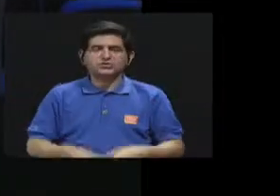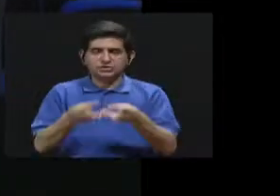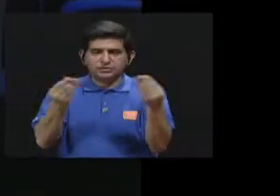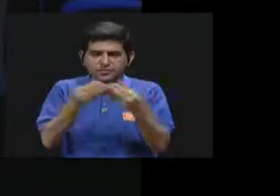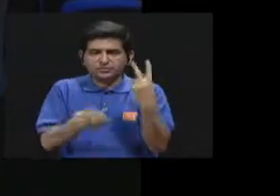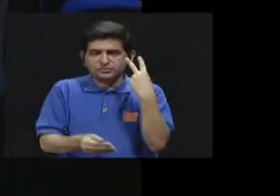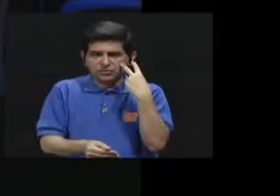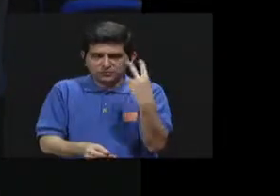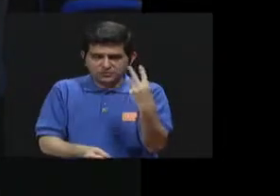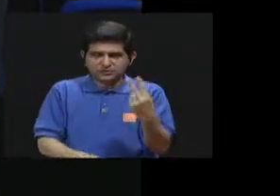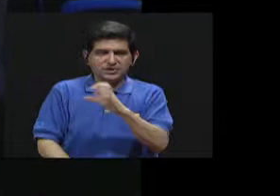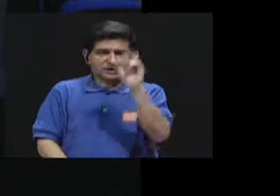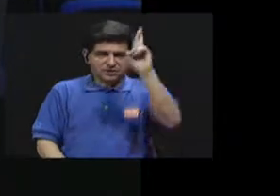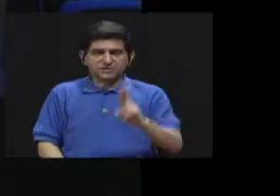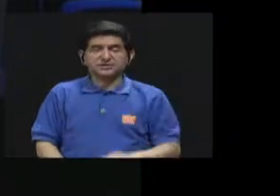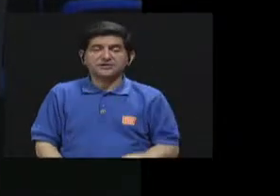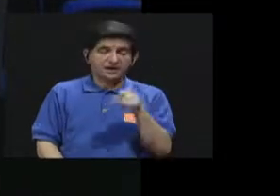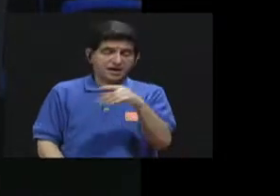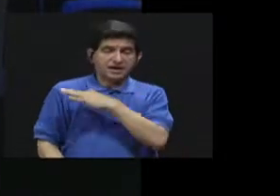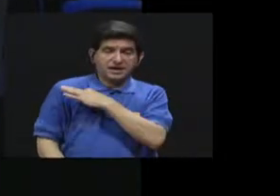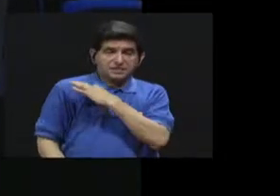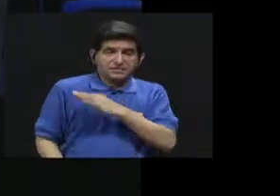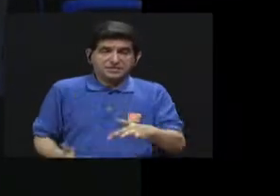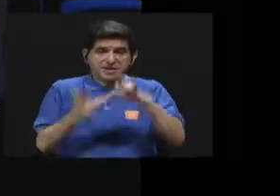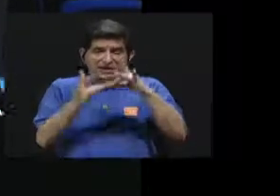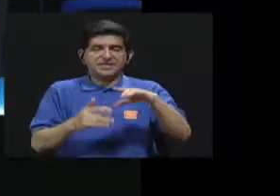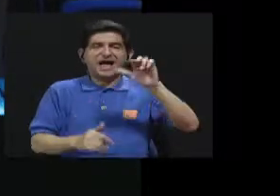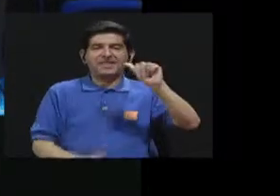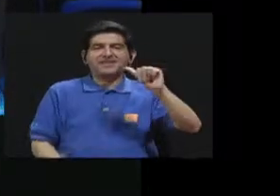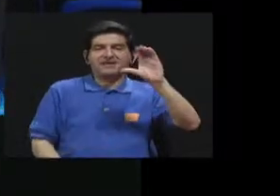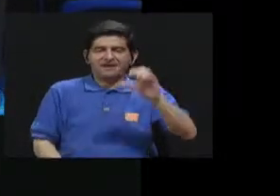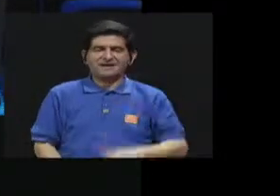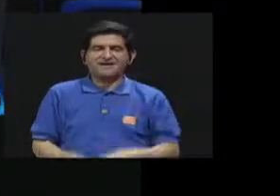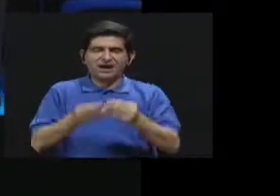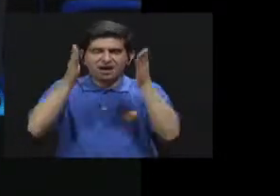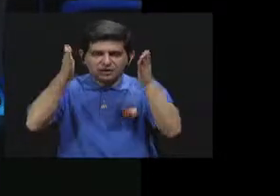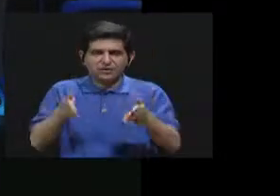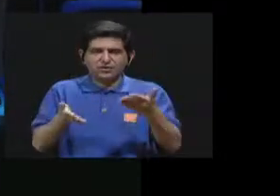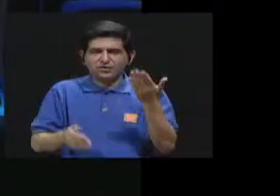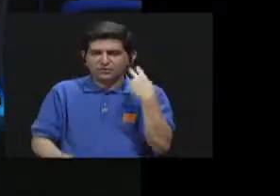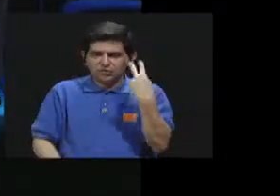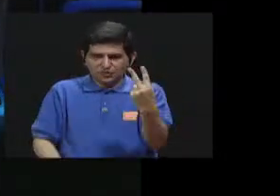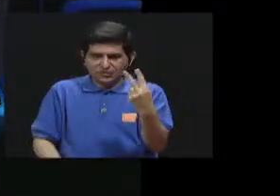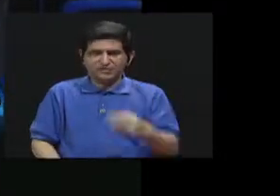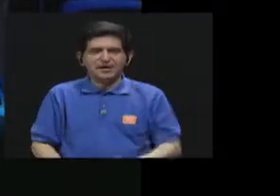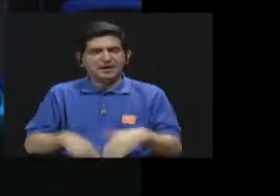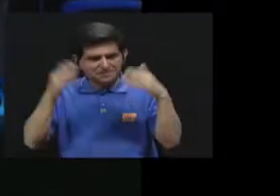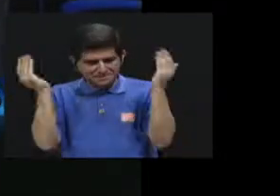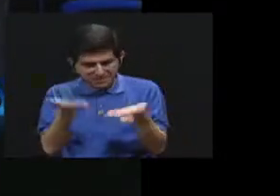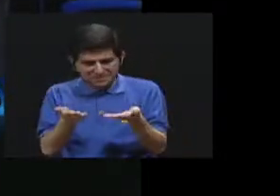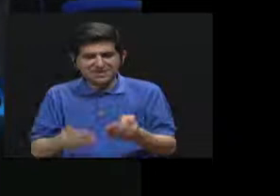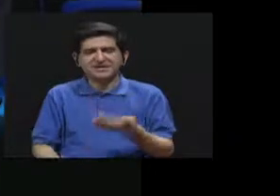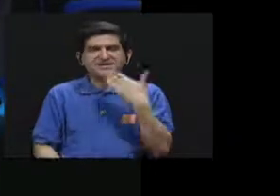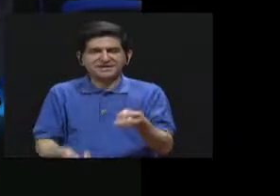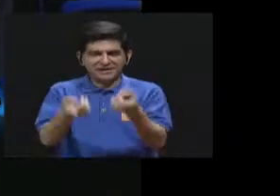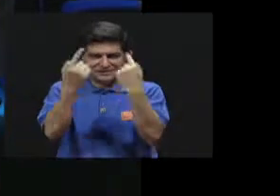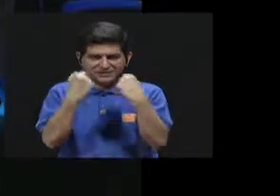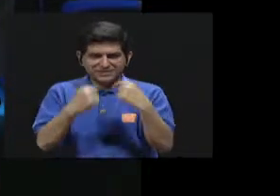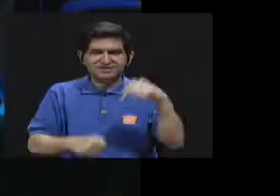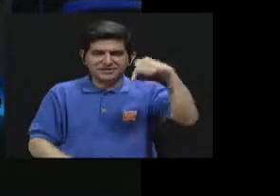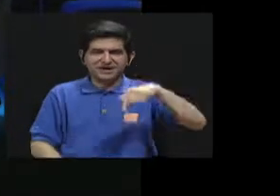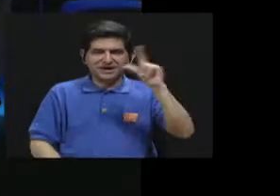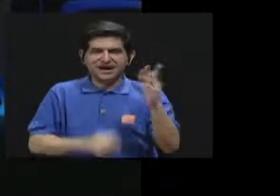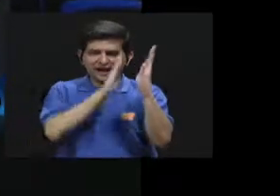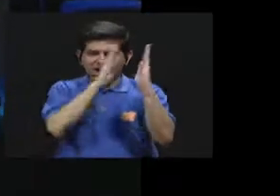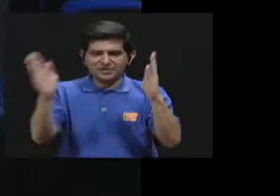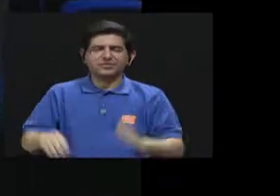Continuamos el lunes de Cinemateca en esta, la noche más especial, más importante del audiovisual costarricense, y ahora tengo aquí a una invitada muy especial, Adriana